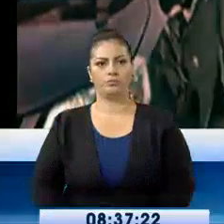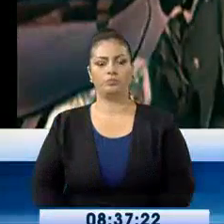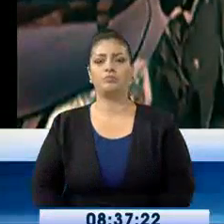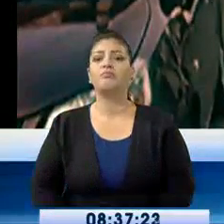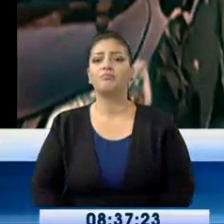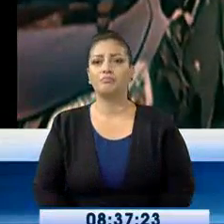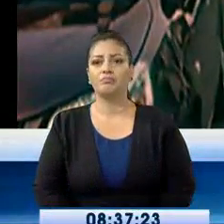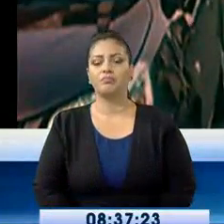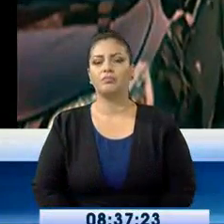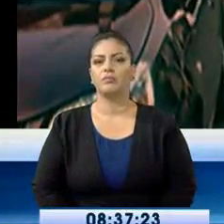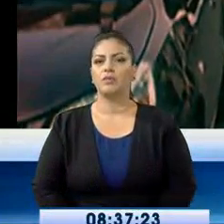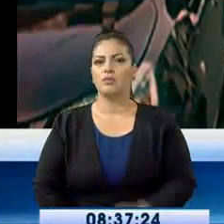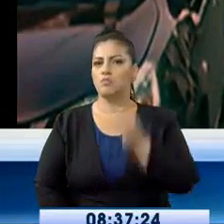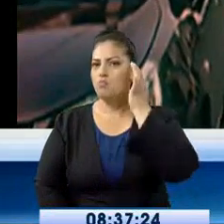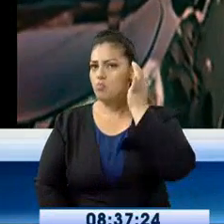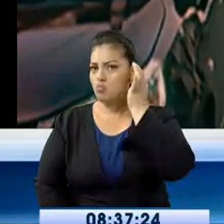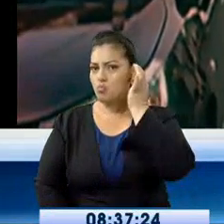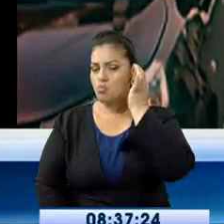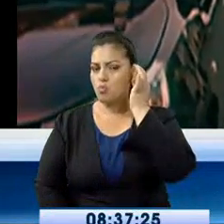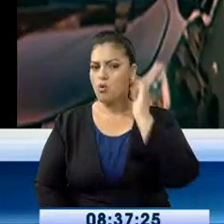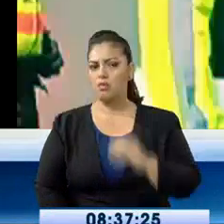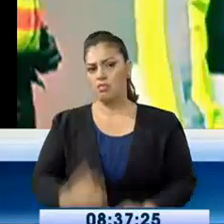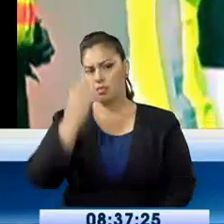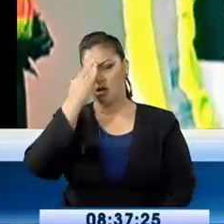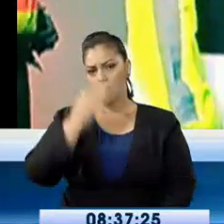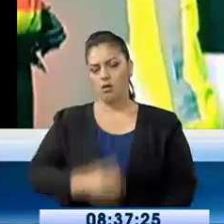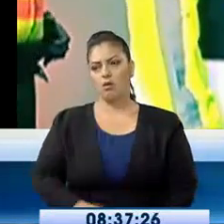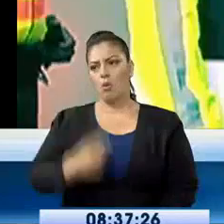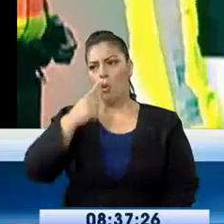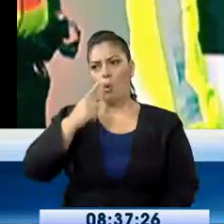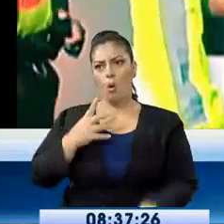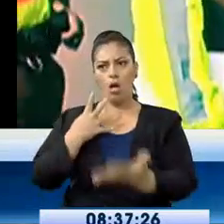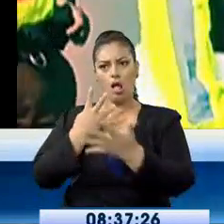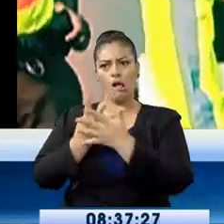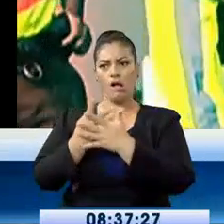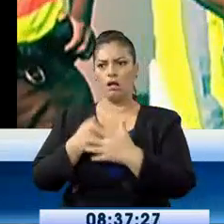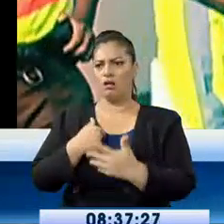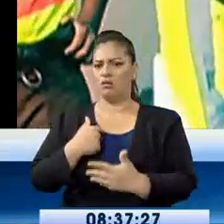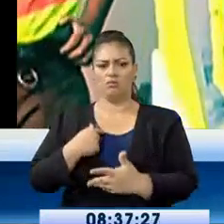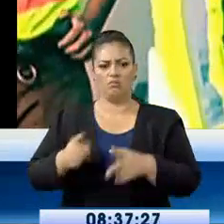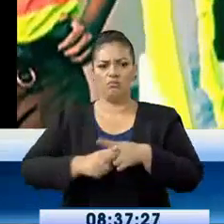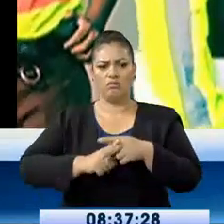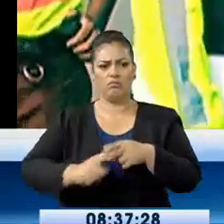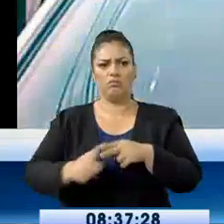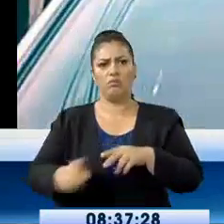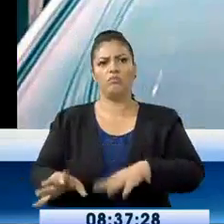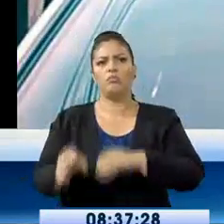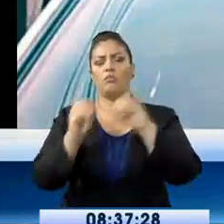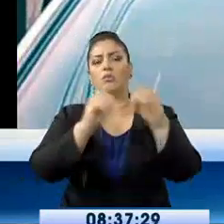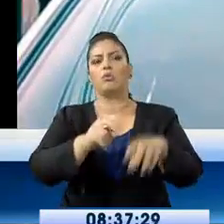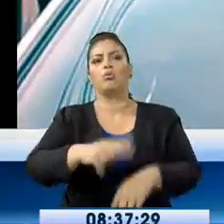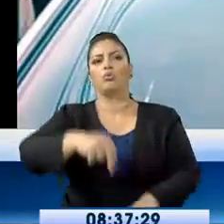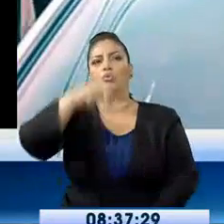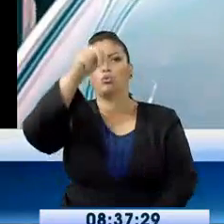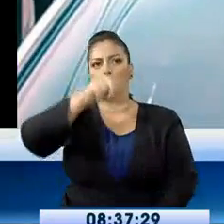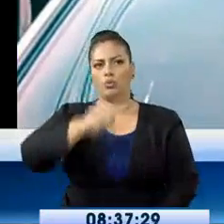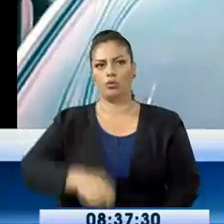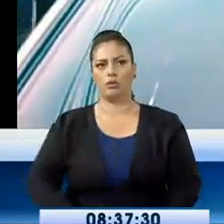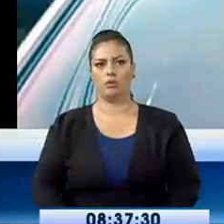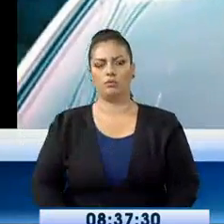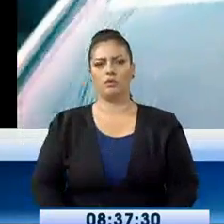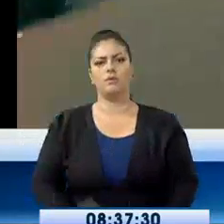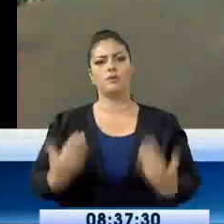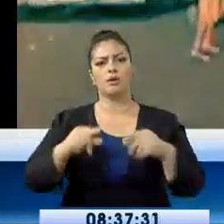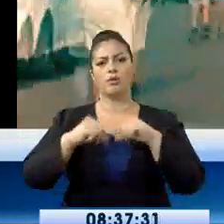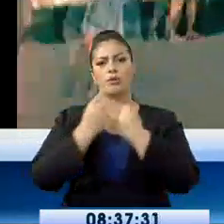había cambiado a un domicilio en el norte de la urbe. La DINASED arribó a la vivienda, en cuyo interior encontraron varios sobres de